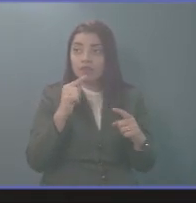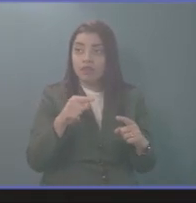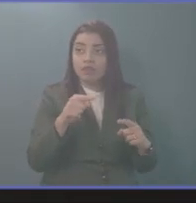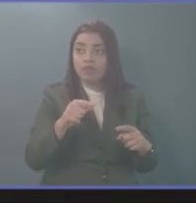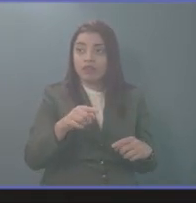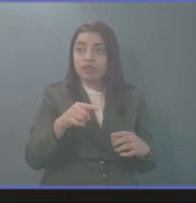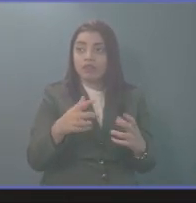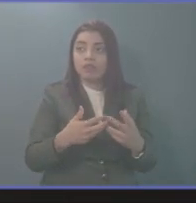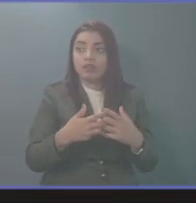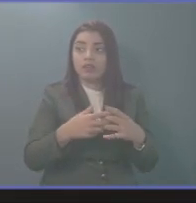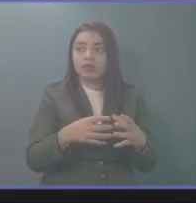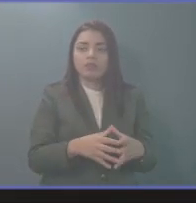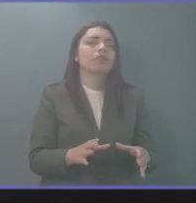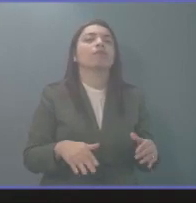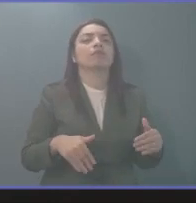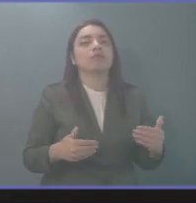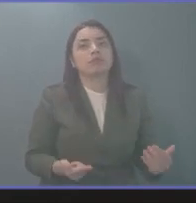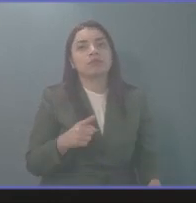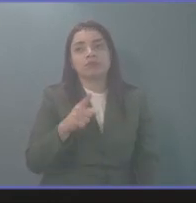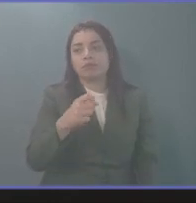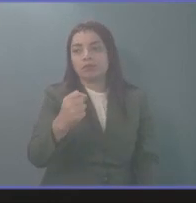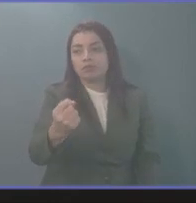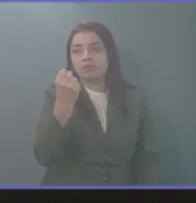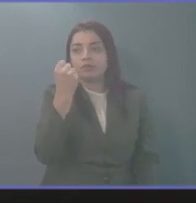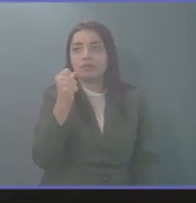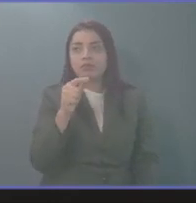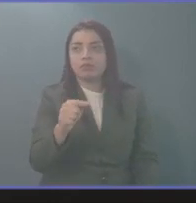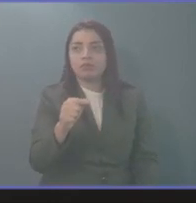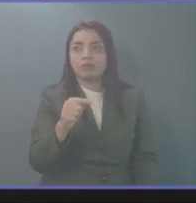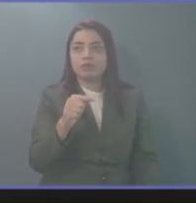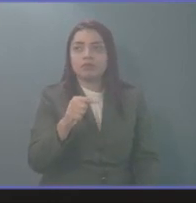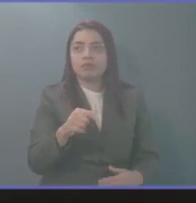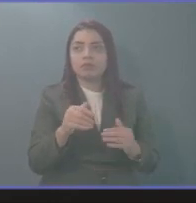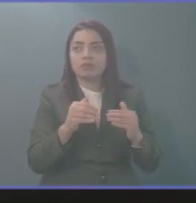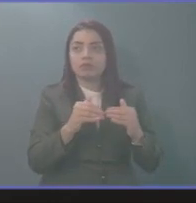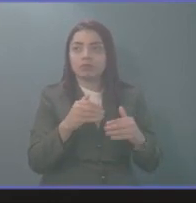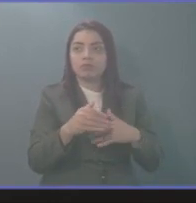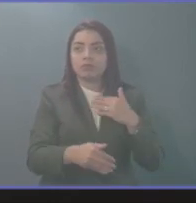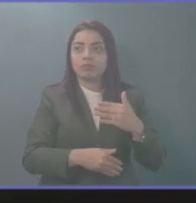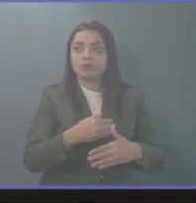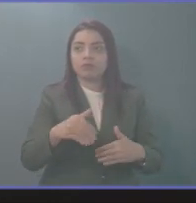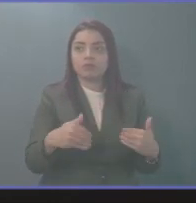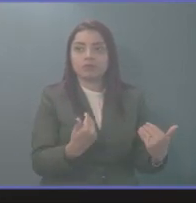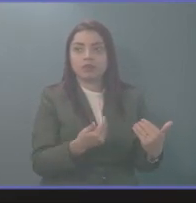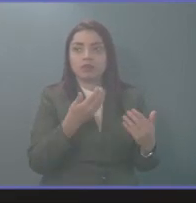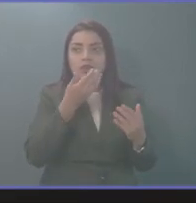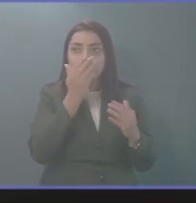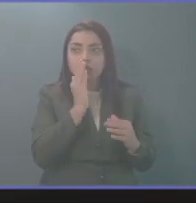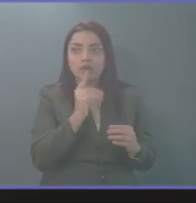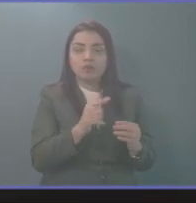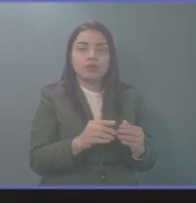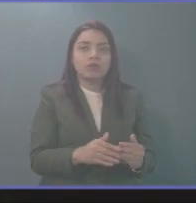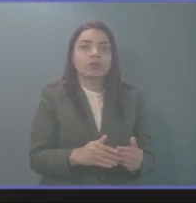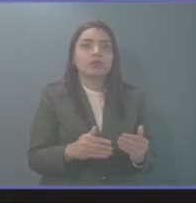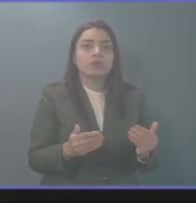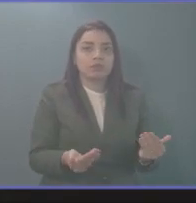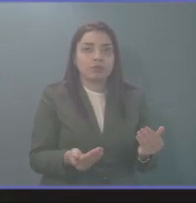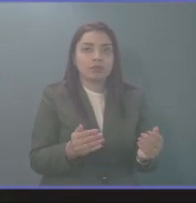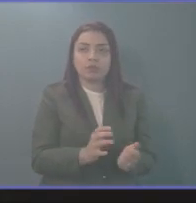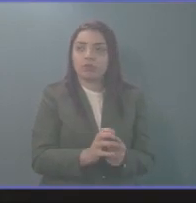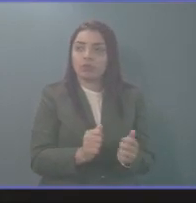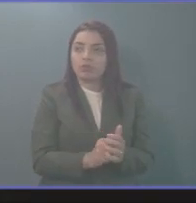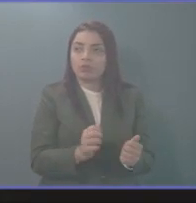la planta. ¿Por qué es importante saber el proceso de la purificación del agua? Porque aquí surge el